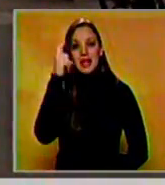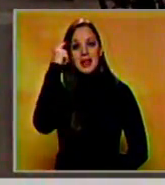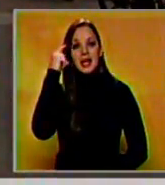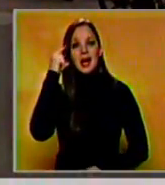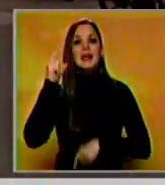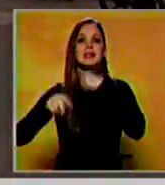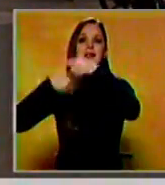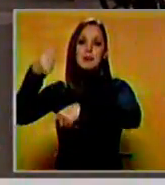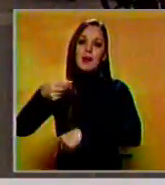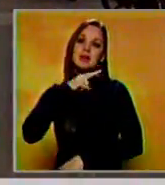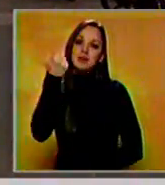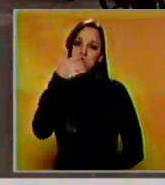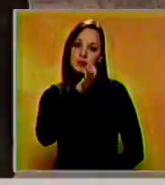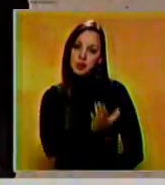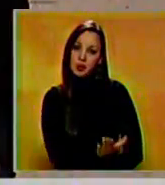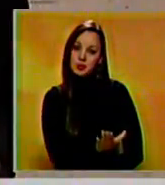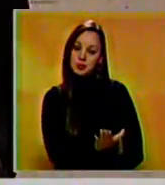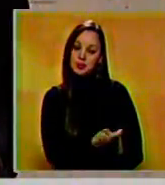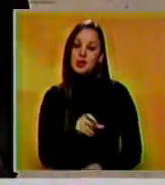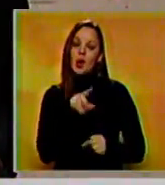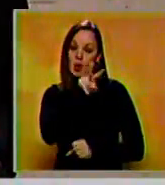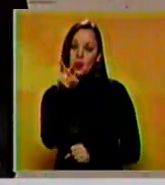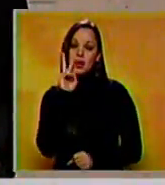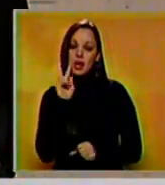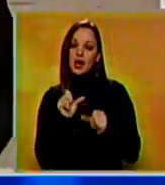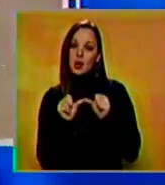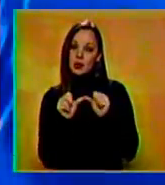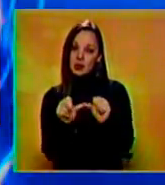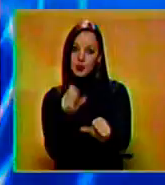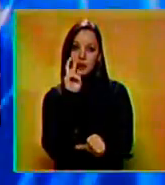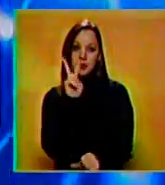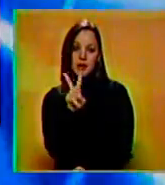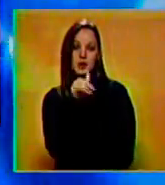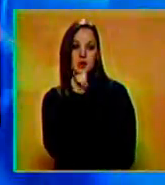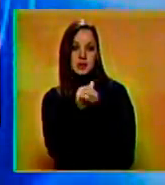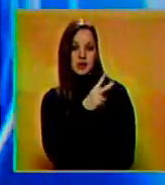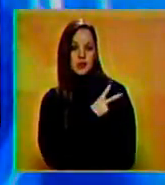de haber ingresado. En nuestro informe, continúen con más de la emisión meridiana de su noticiero Venevisión.